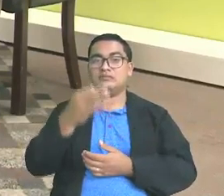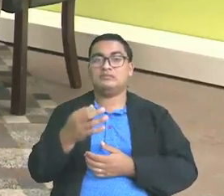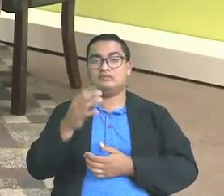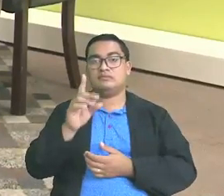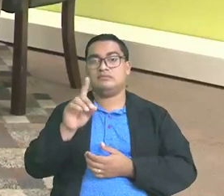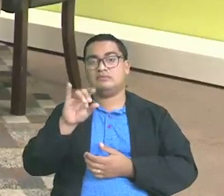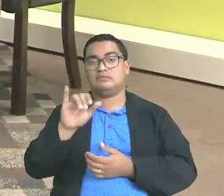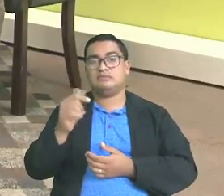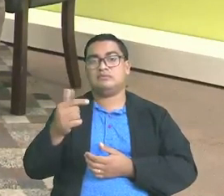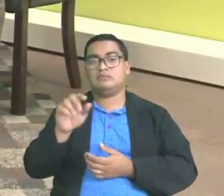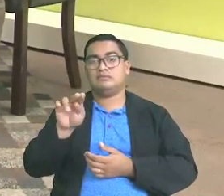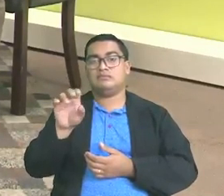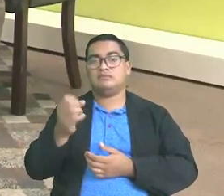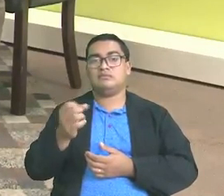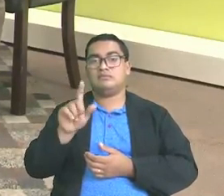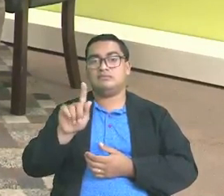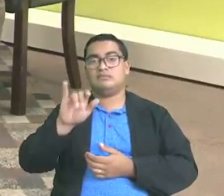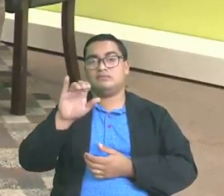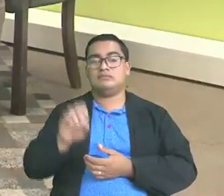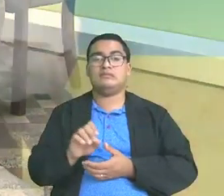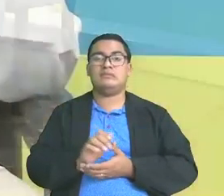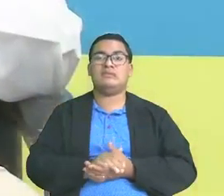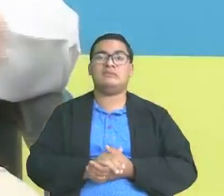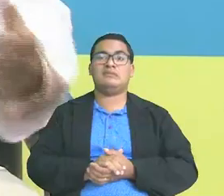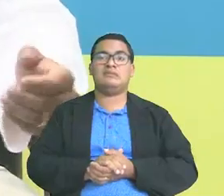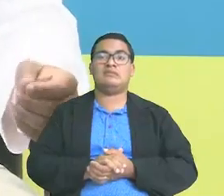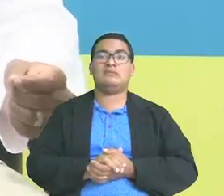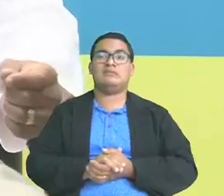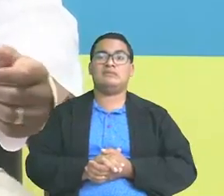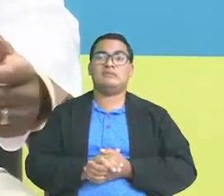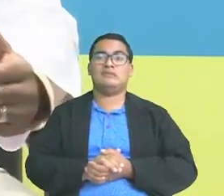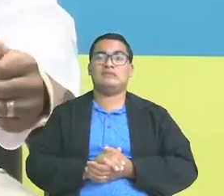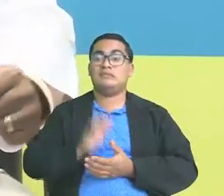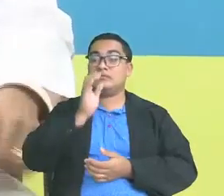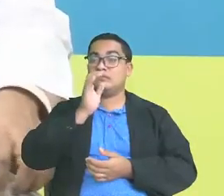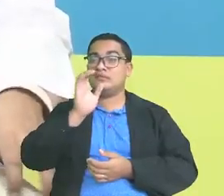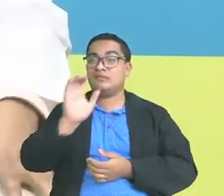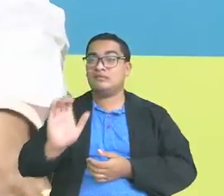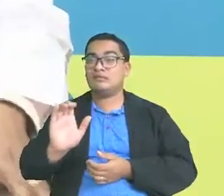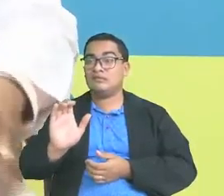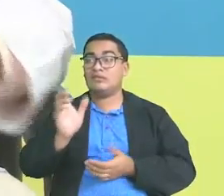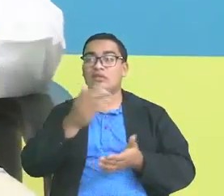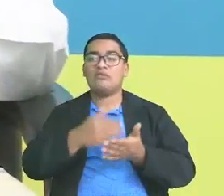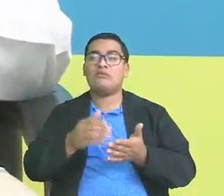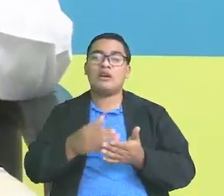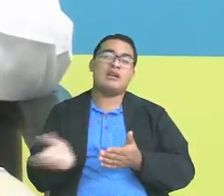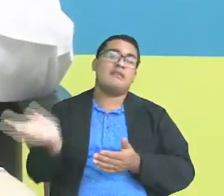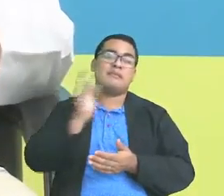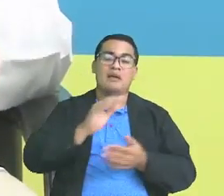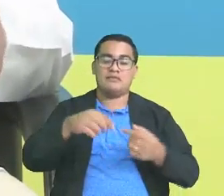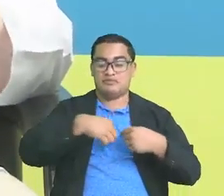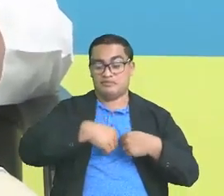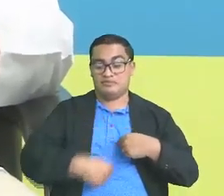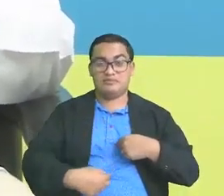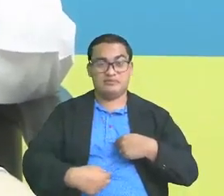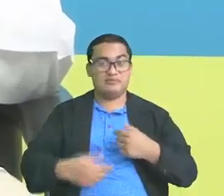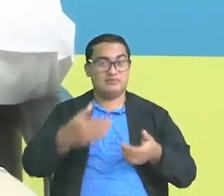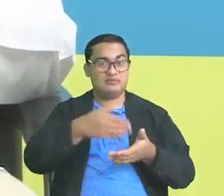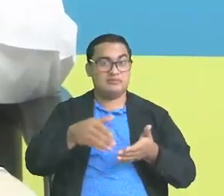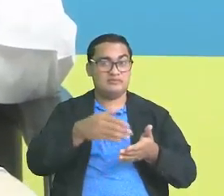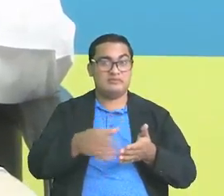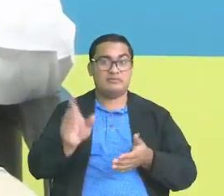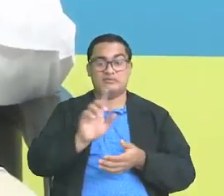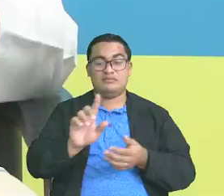quirúrgico. Lo que le quería también decir es que llevar a un niño a quirófano no es como irse a cortar el pelo. Sí. Tenemos riesgo, porque somos todo un